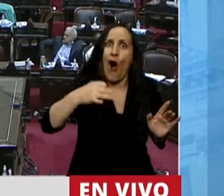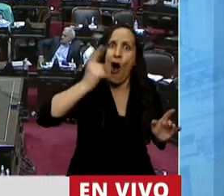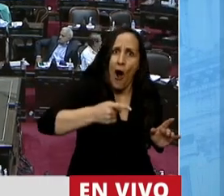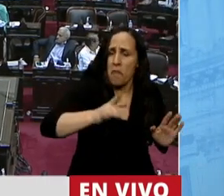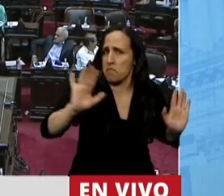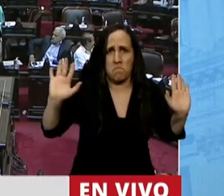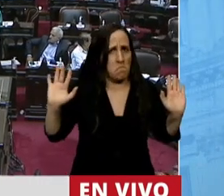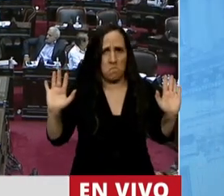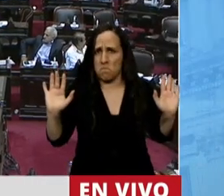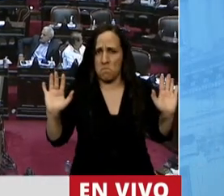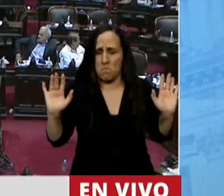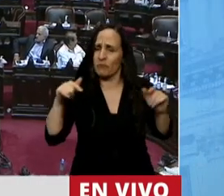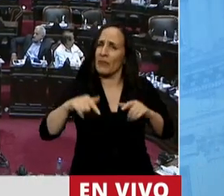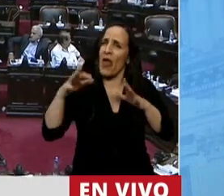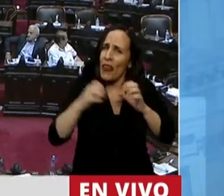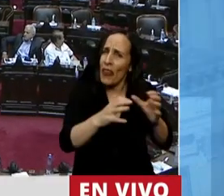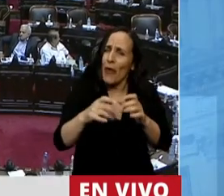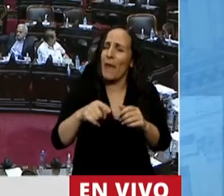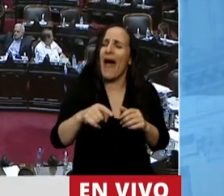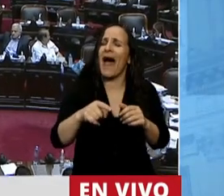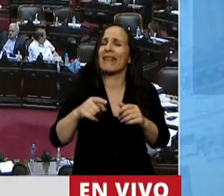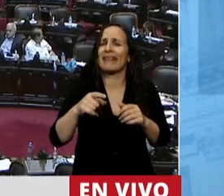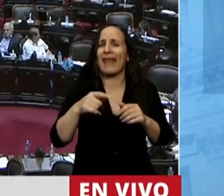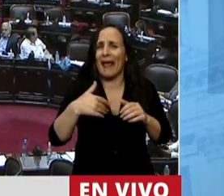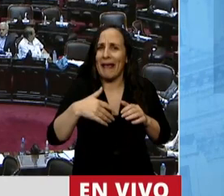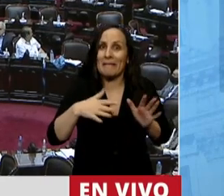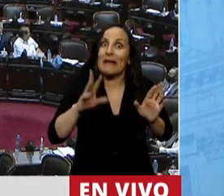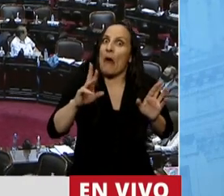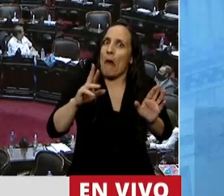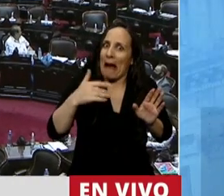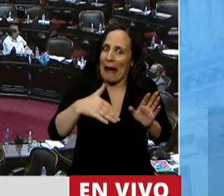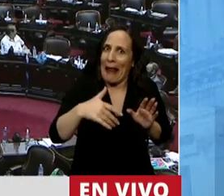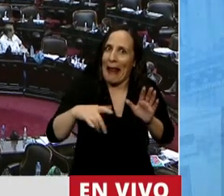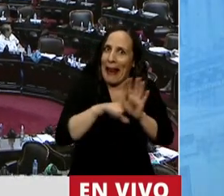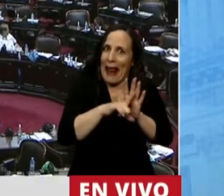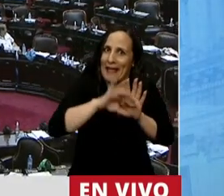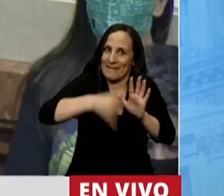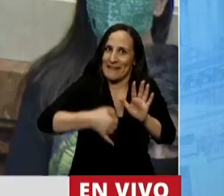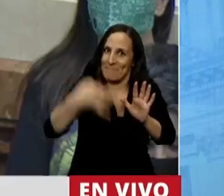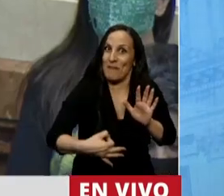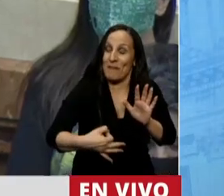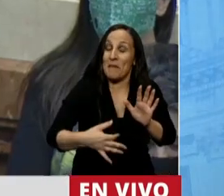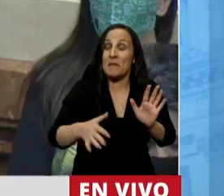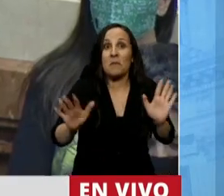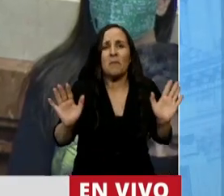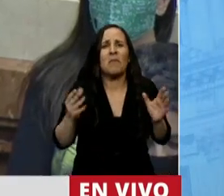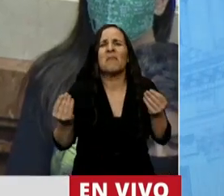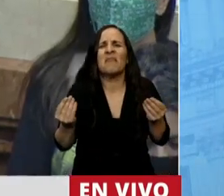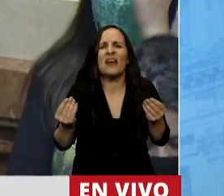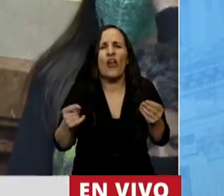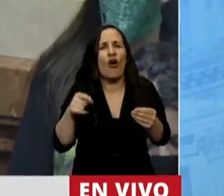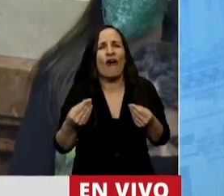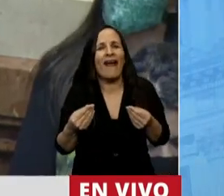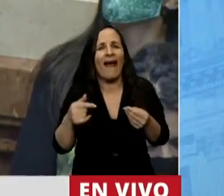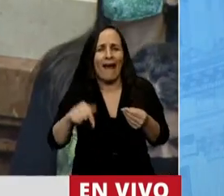y este proyecto, que ojalá pronto sea ley, no hace más que sacar de abajo de la alfombra, como muchas veces ya hemos escuchado